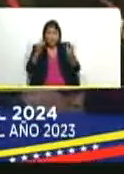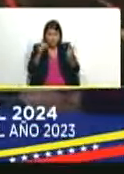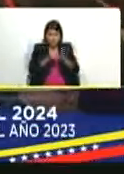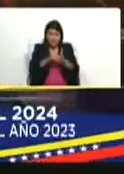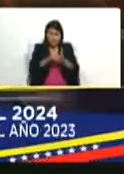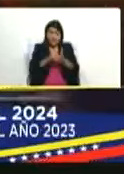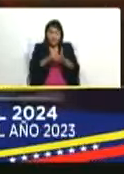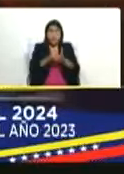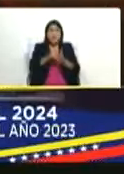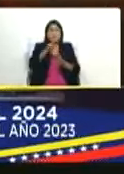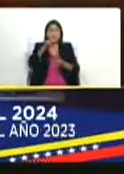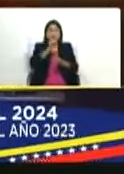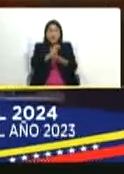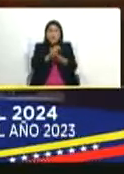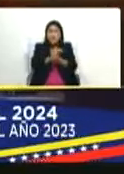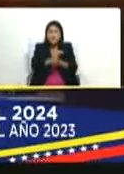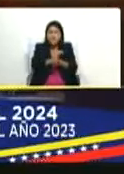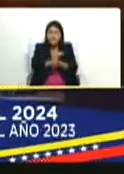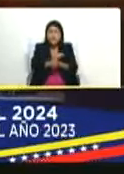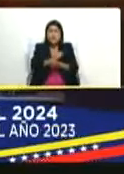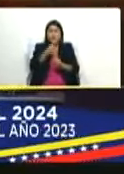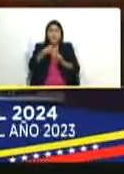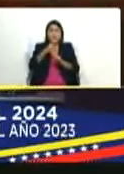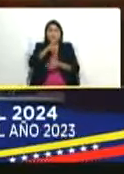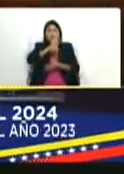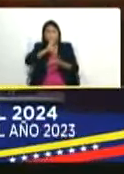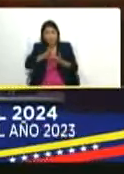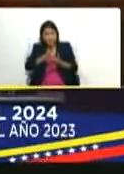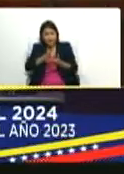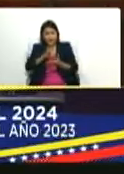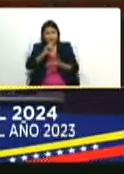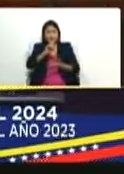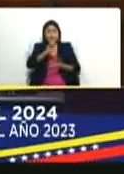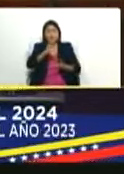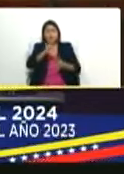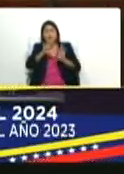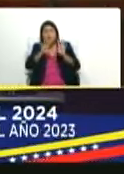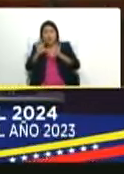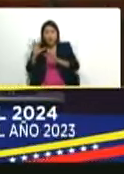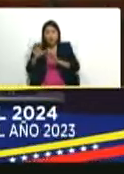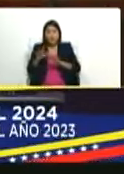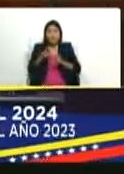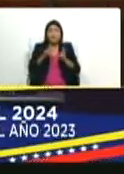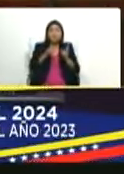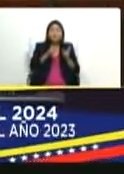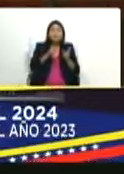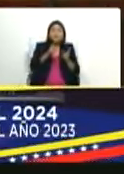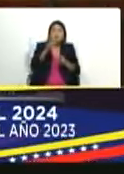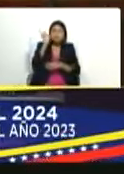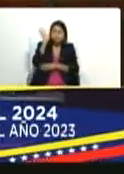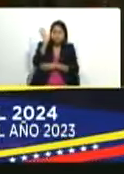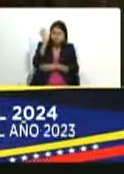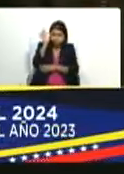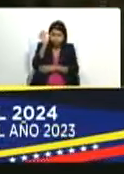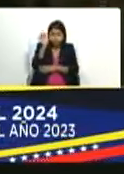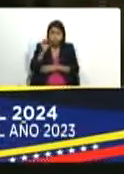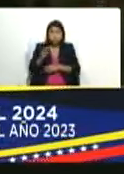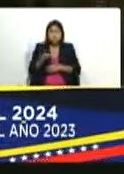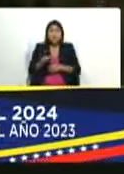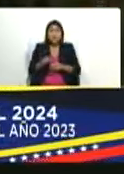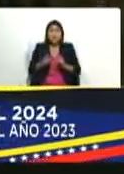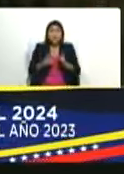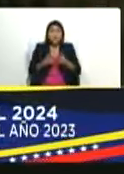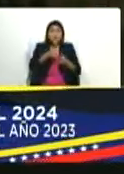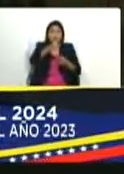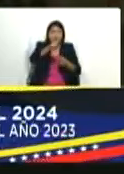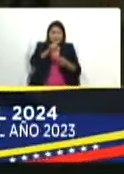58 privados de libertad y se realizaron 5.059 audiencias. Al hilo de lo expuesto, deviene igualmente